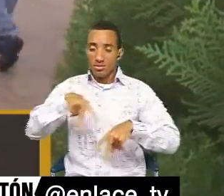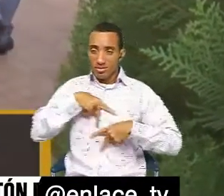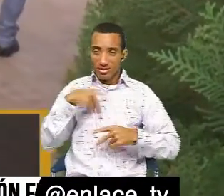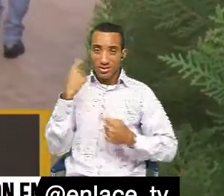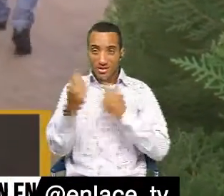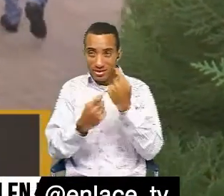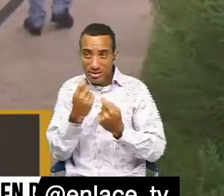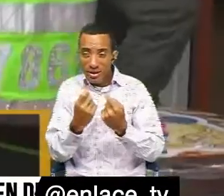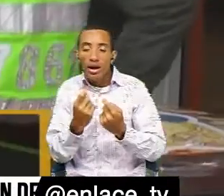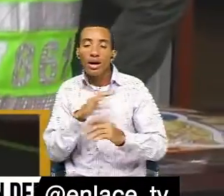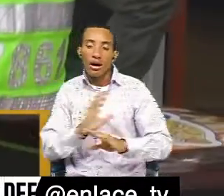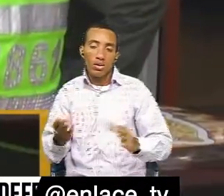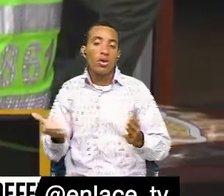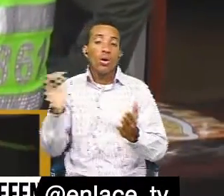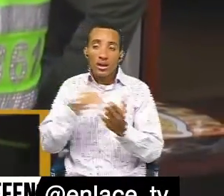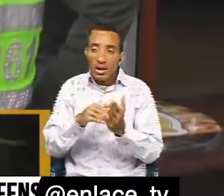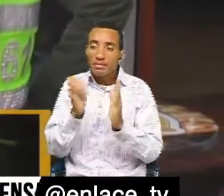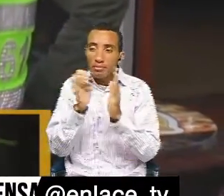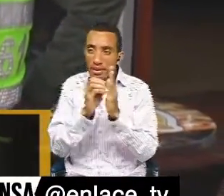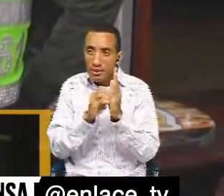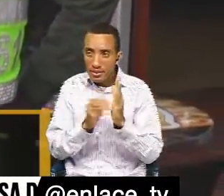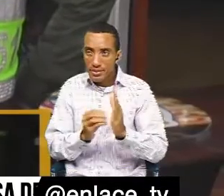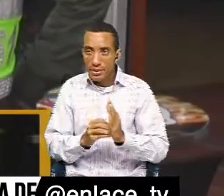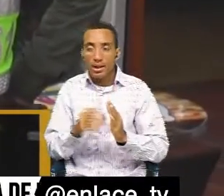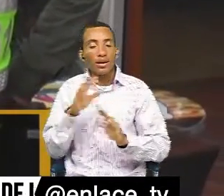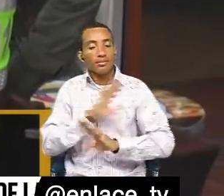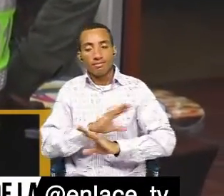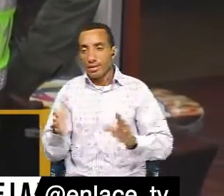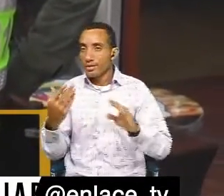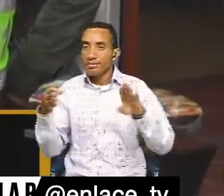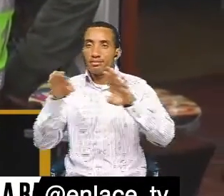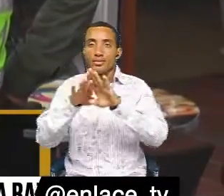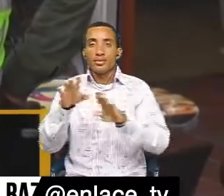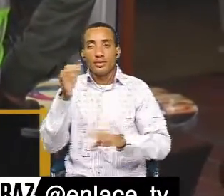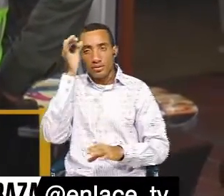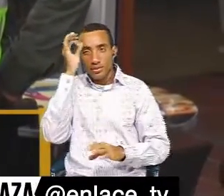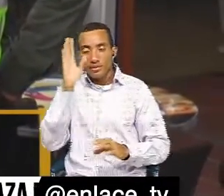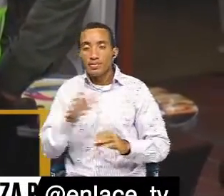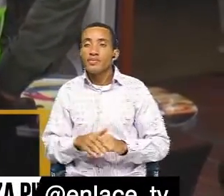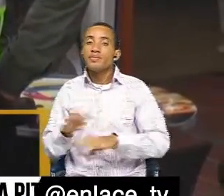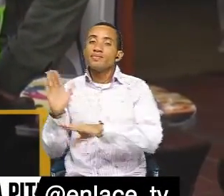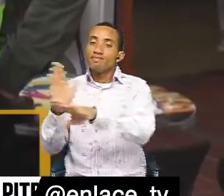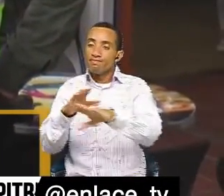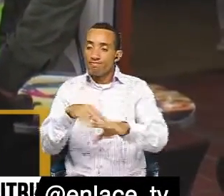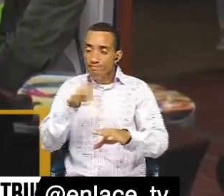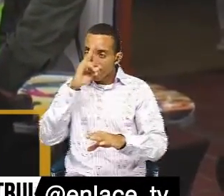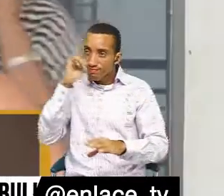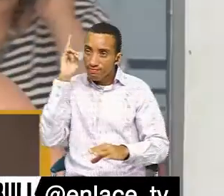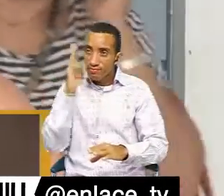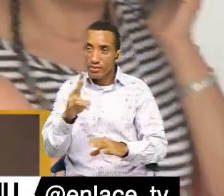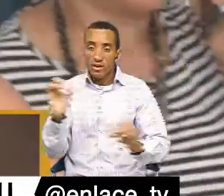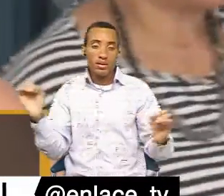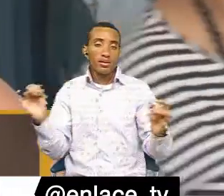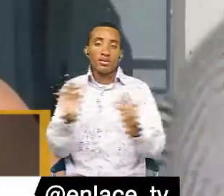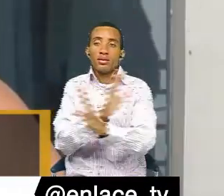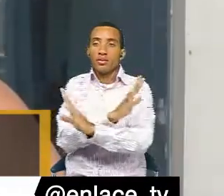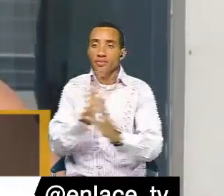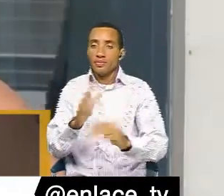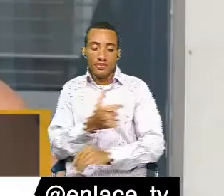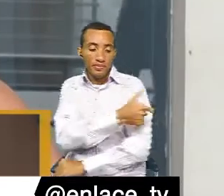a los operativos contundentes en busca de que en la ciudad se respeten las acciones populares y garantizar los espacios de la gente. Para el